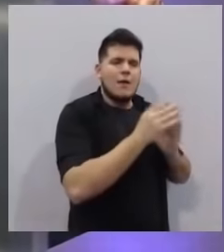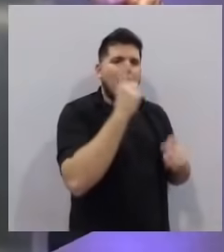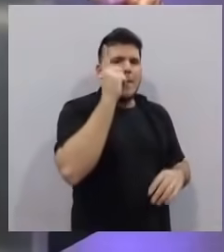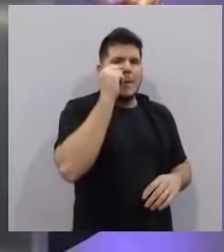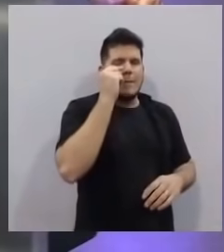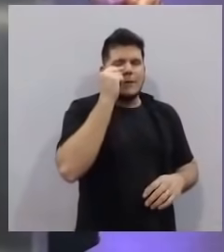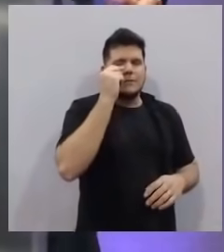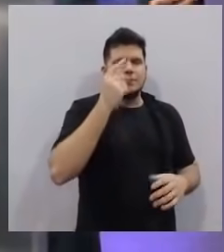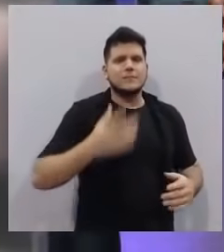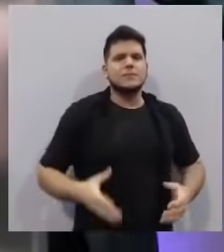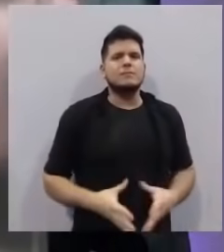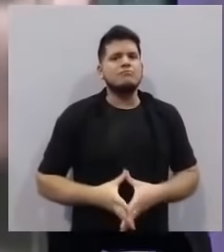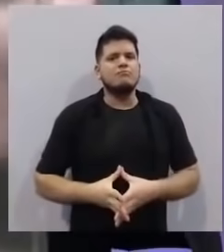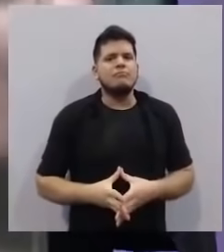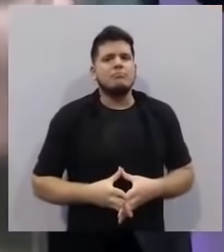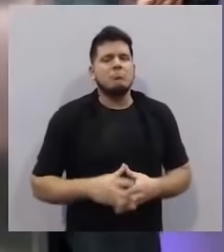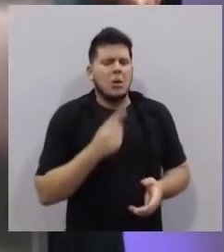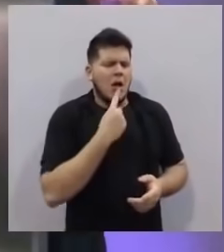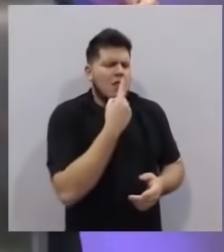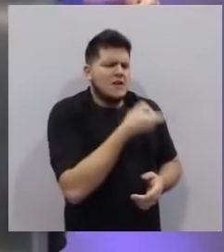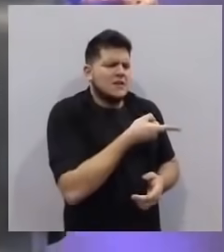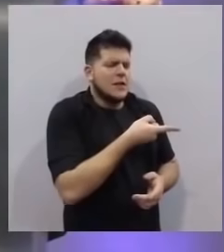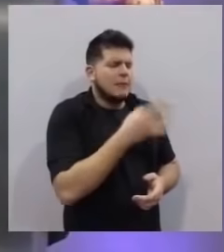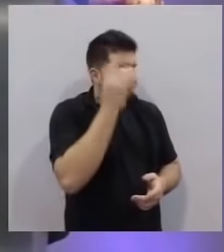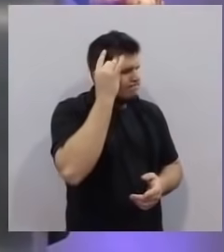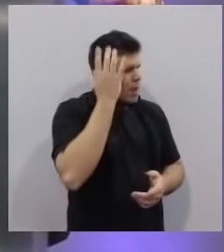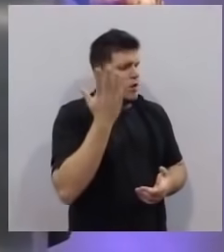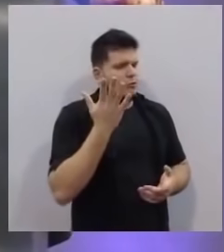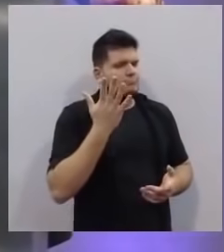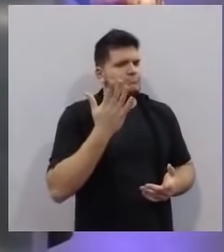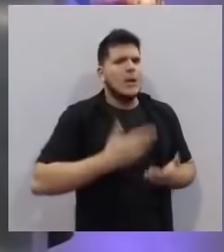hazme como uno de tus empleados